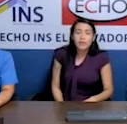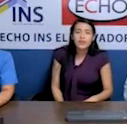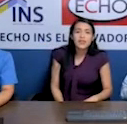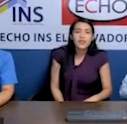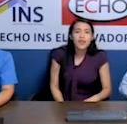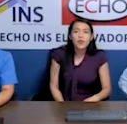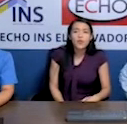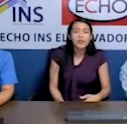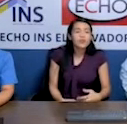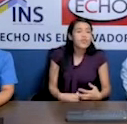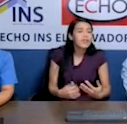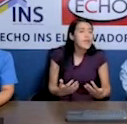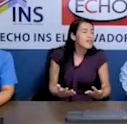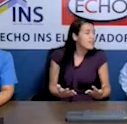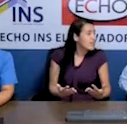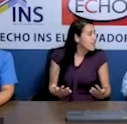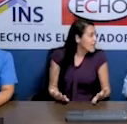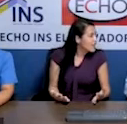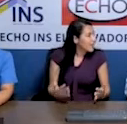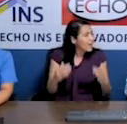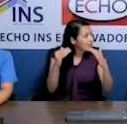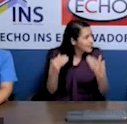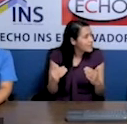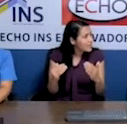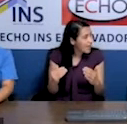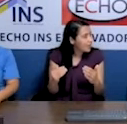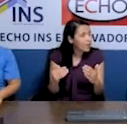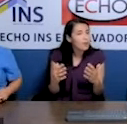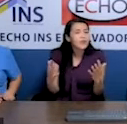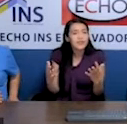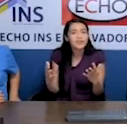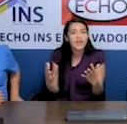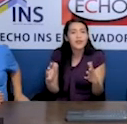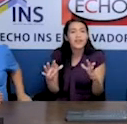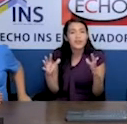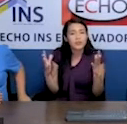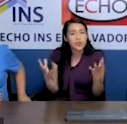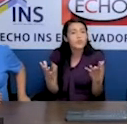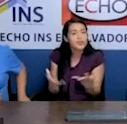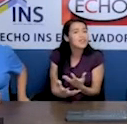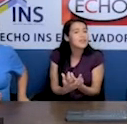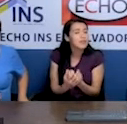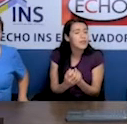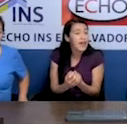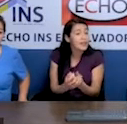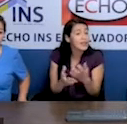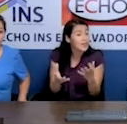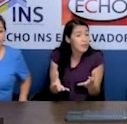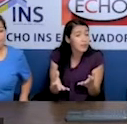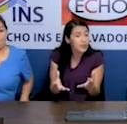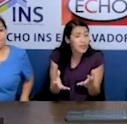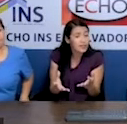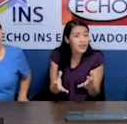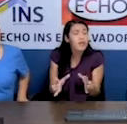momento el paciente llega con un Karnofsky de 20, 30 en este estado, es muy necesario la discusión multidisciplinar